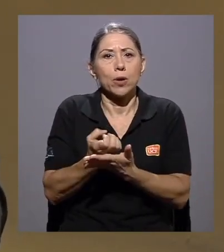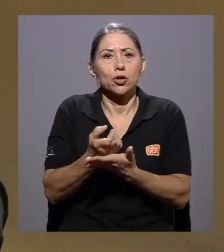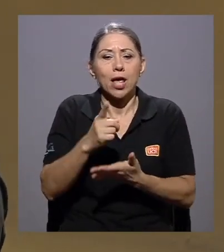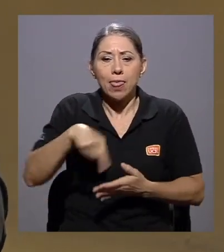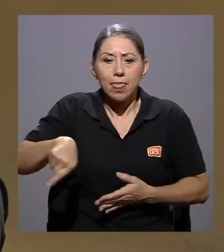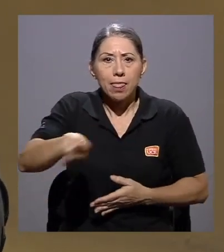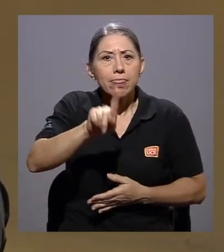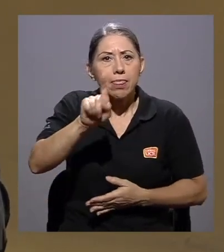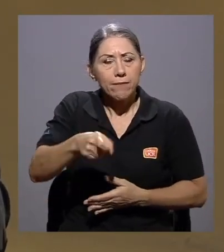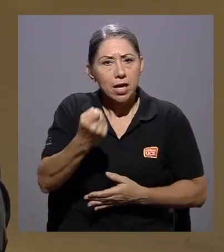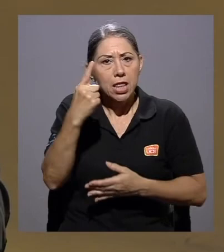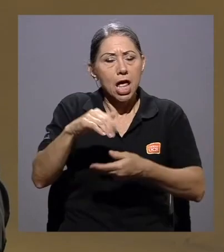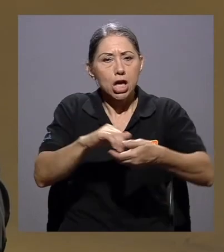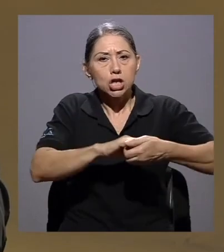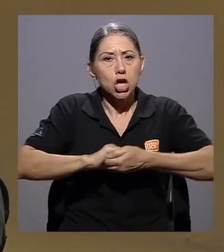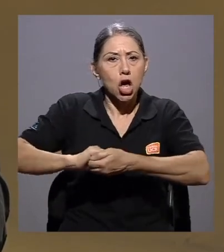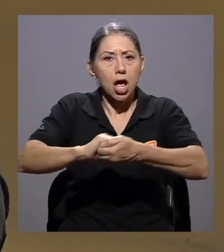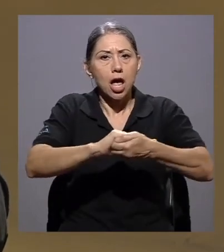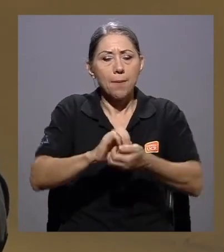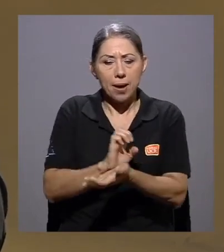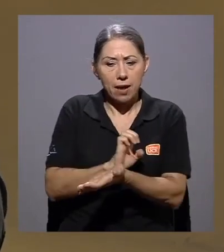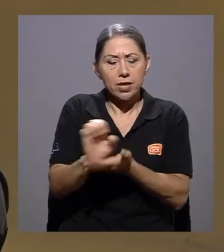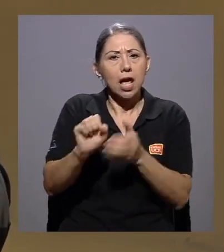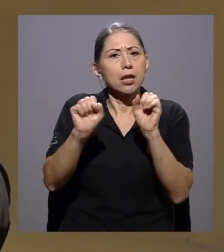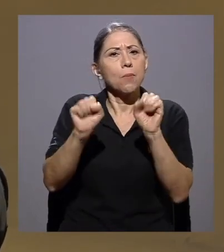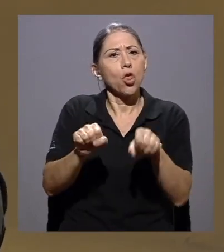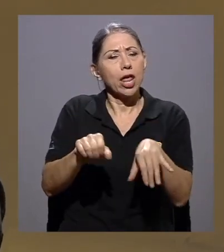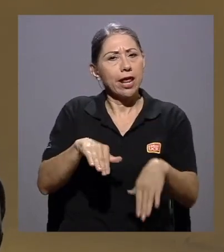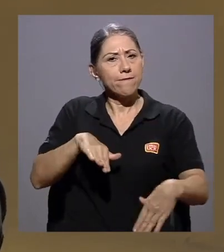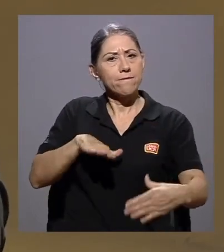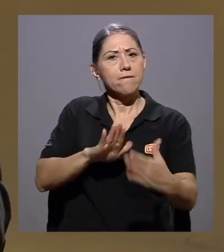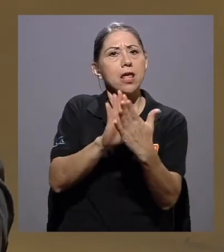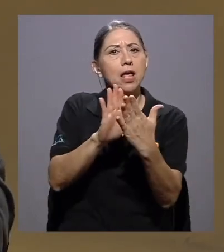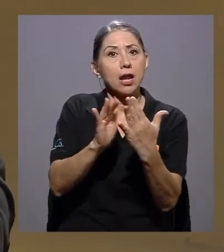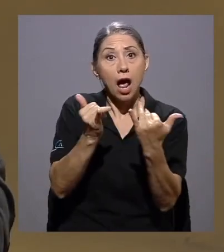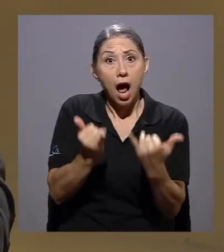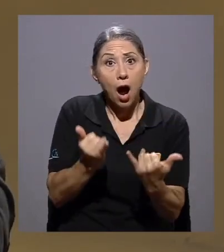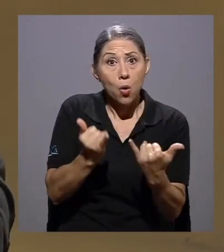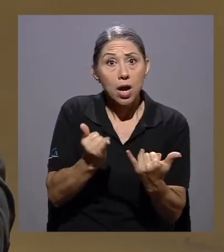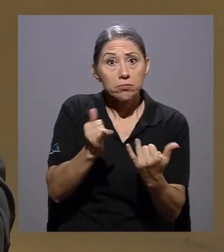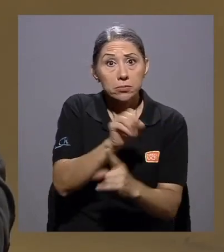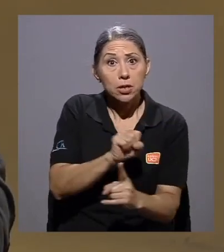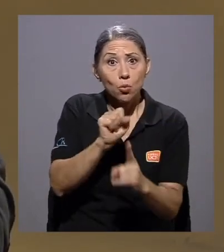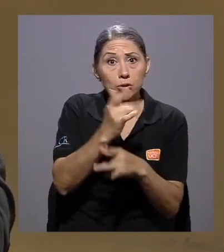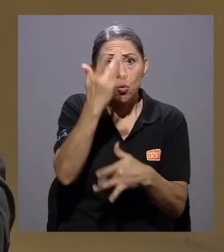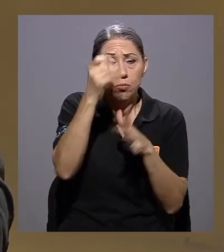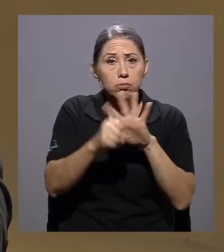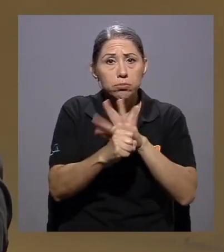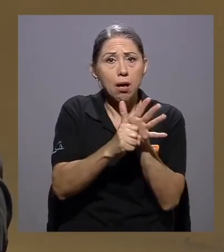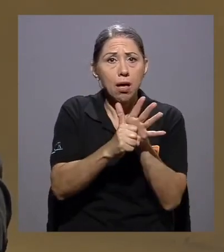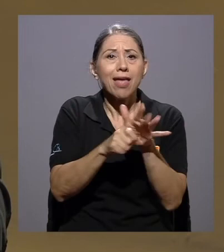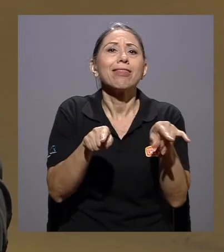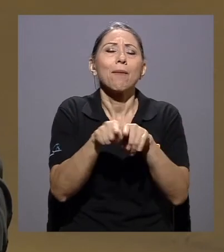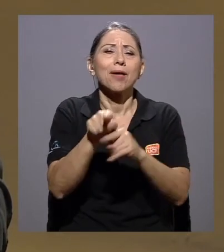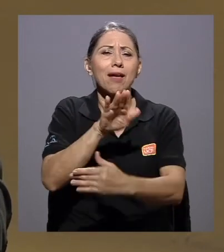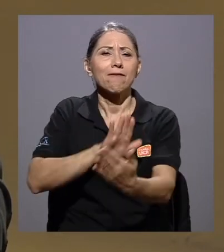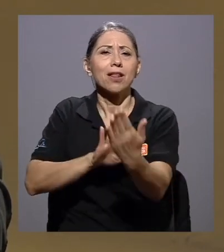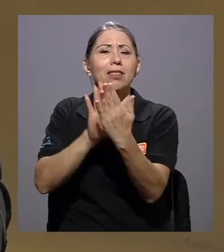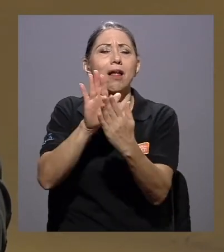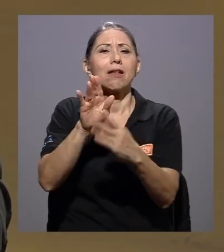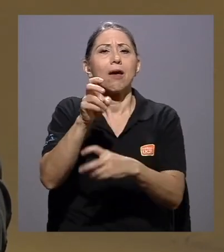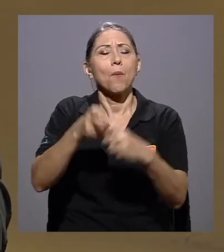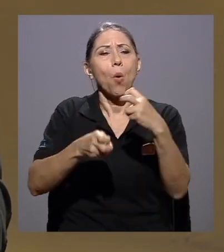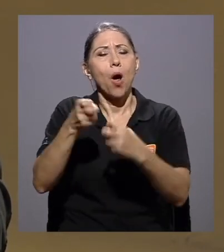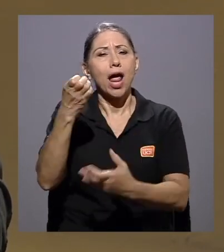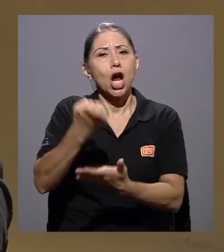deberían entenderse solidariamente para evitar y superar no solo la crisis que representa el COVID-19, sino la crisis económica